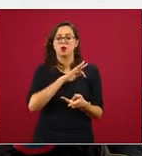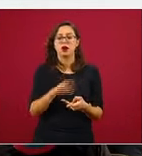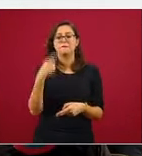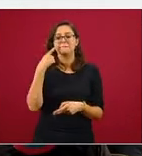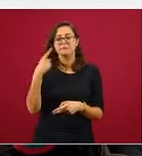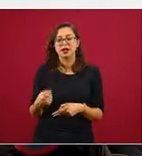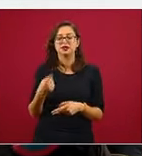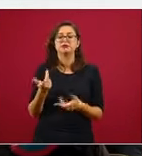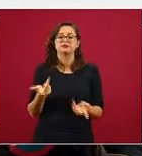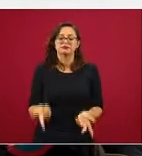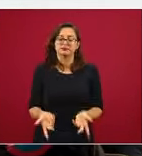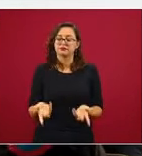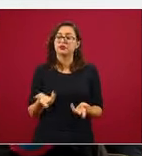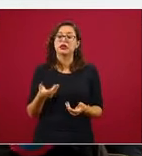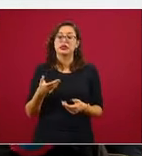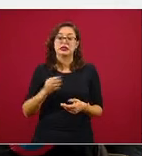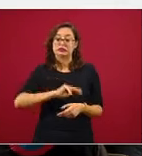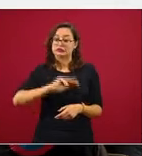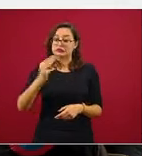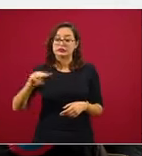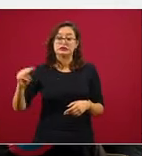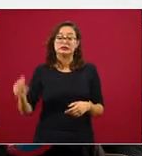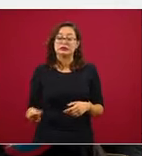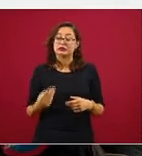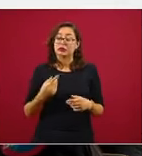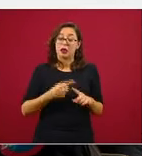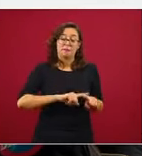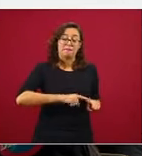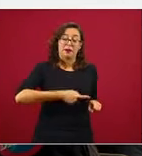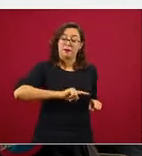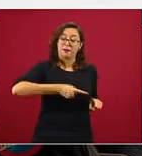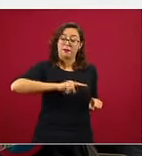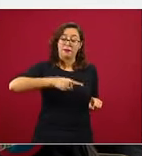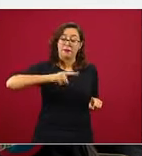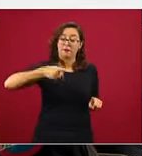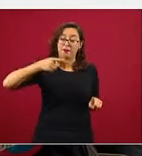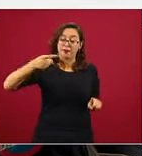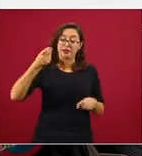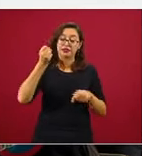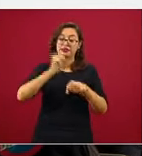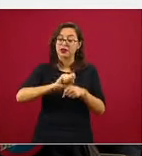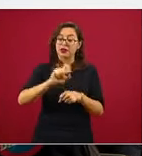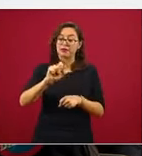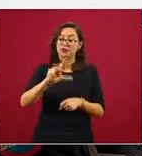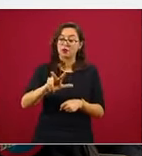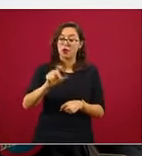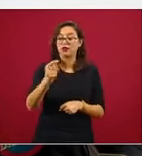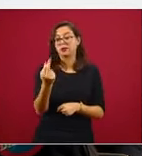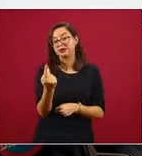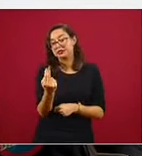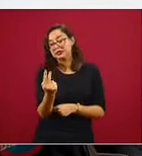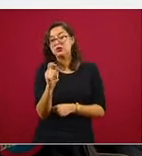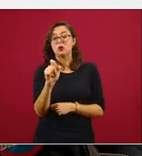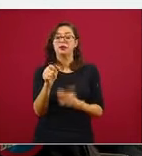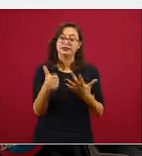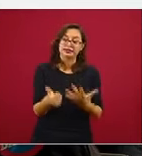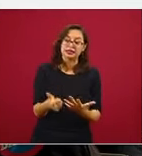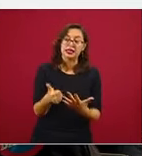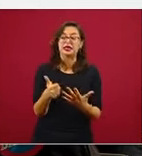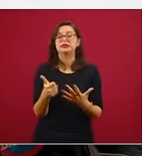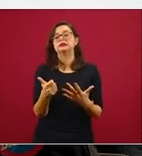conferencias previas cómo Michoacán había tenido una curva ascendente hasta la semana 24, 25, 26,